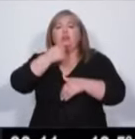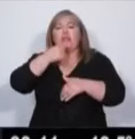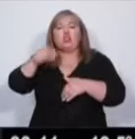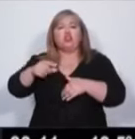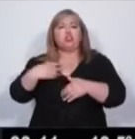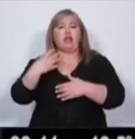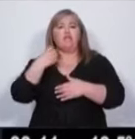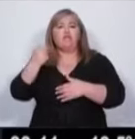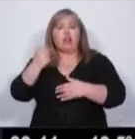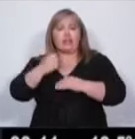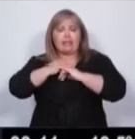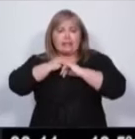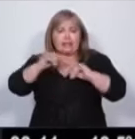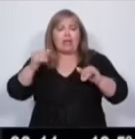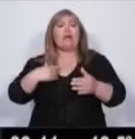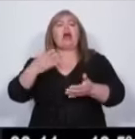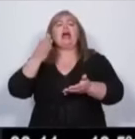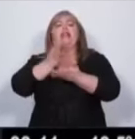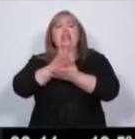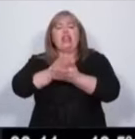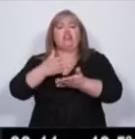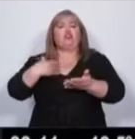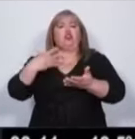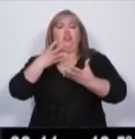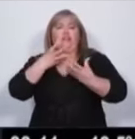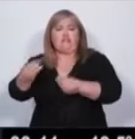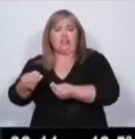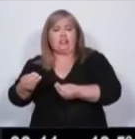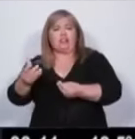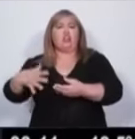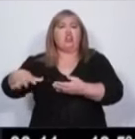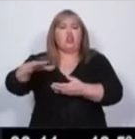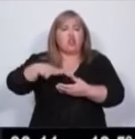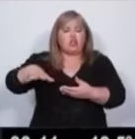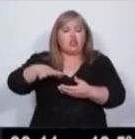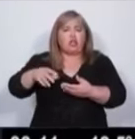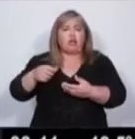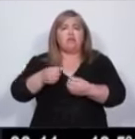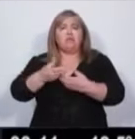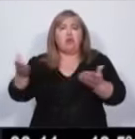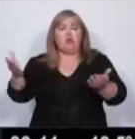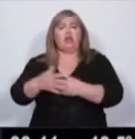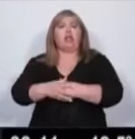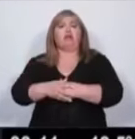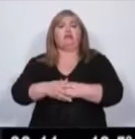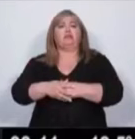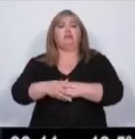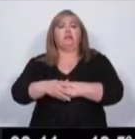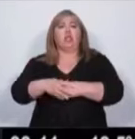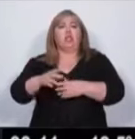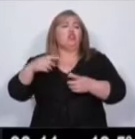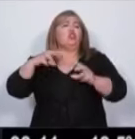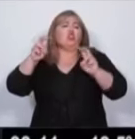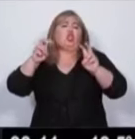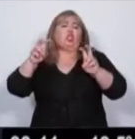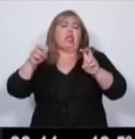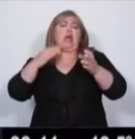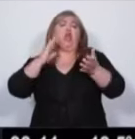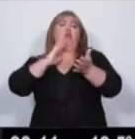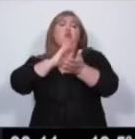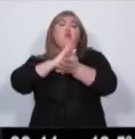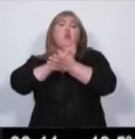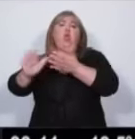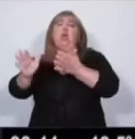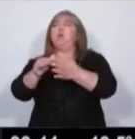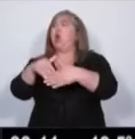pública, para defender los derechos de las mayorías trabajadoras. Tenemos que romper con las políticas neoliberales y ordenadas por el